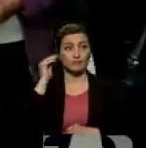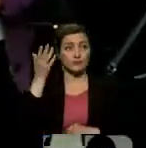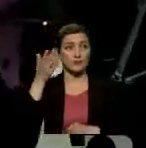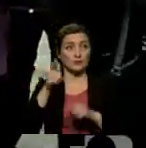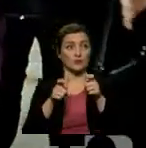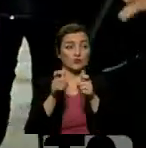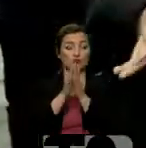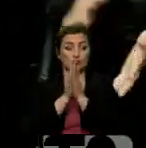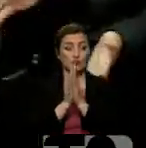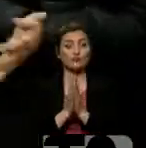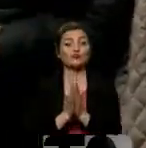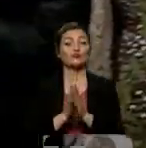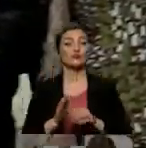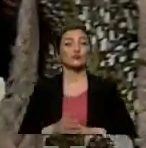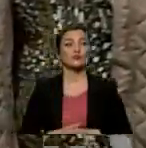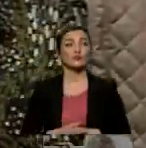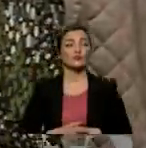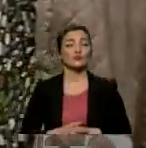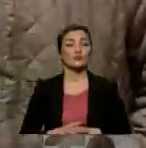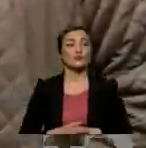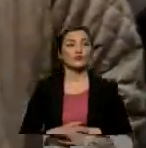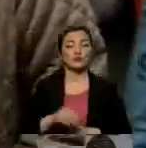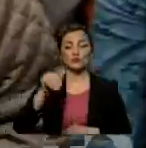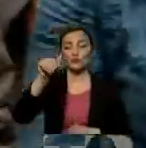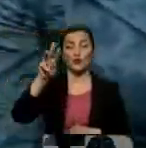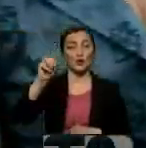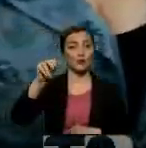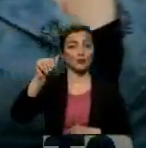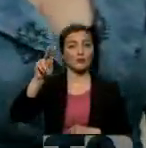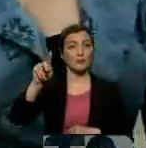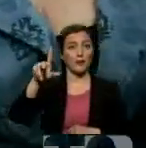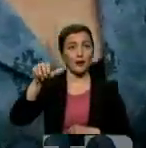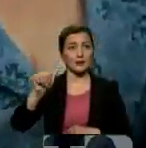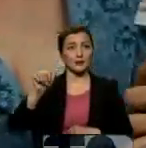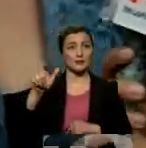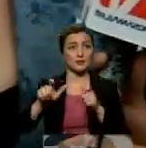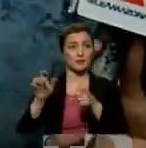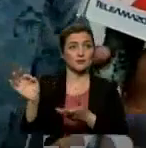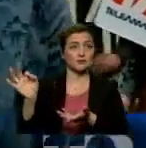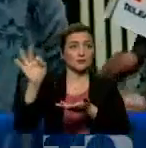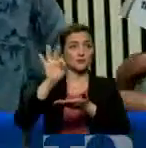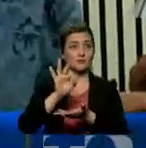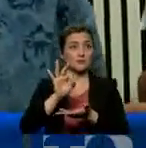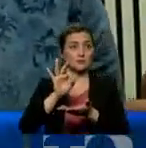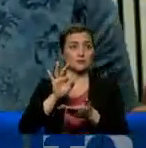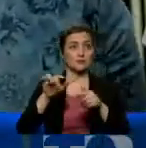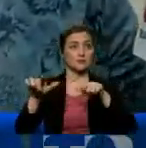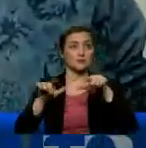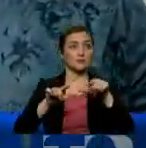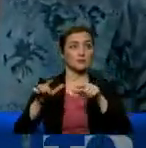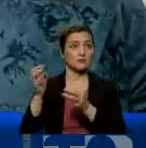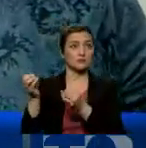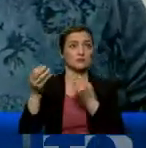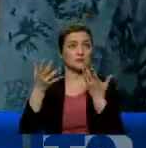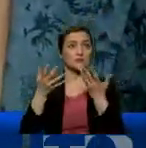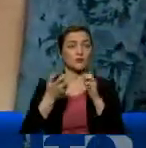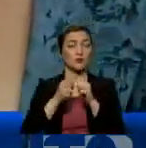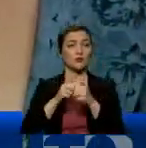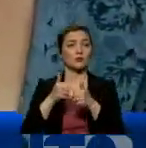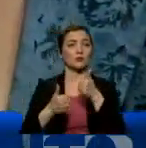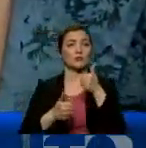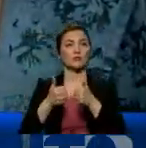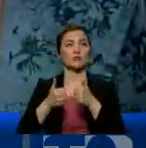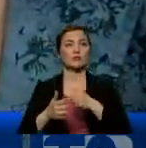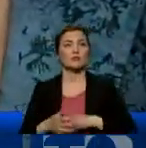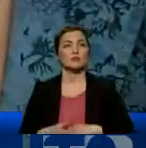estos ciudadanos y precisamente nos encontramos con Amanda Lizarazu, que es una de las representantes de este sector, para que nos cuente cuál es la problemática